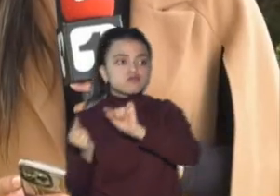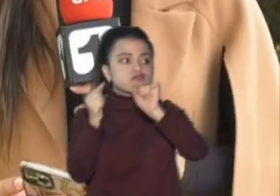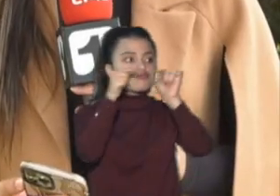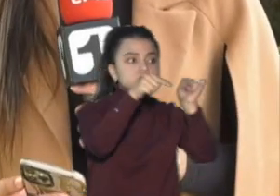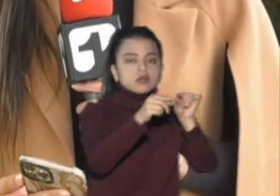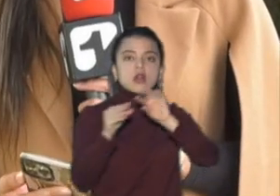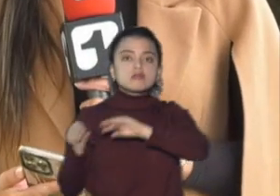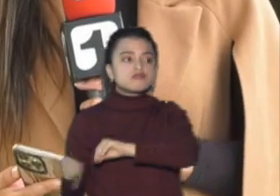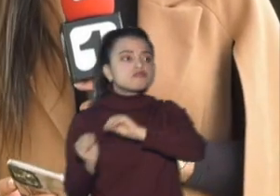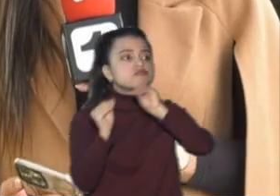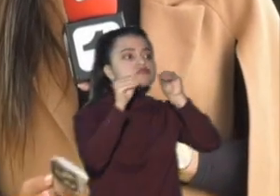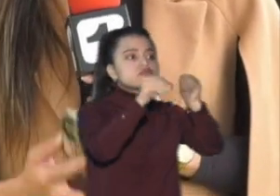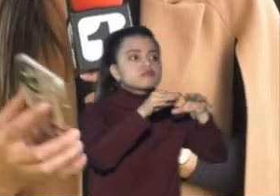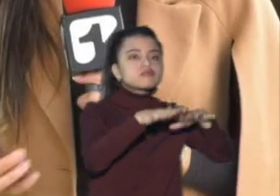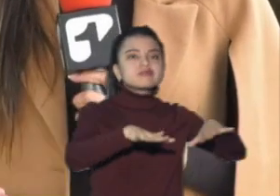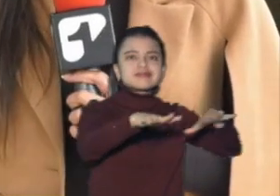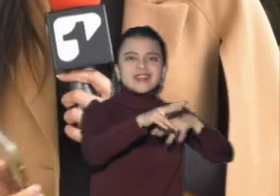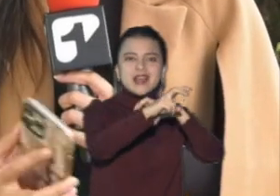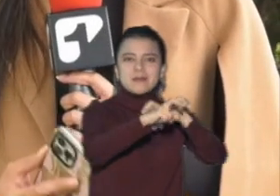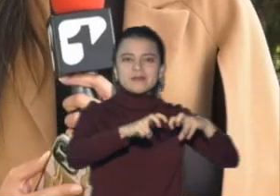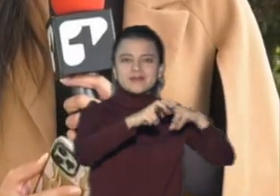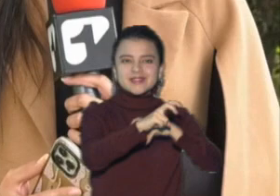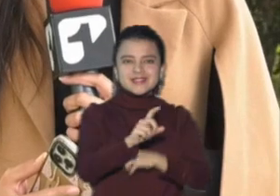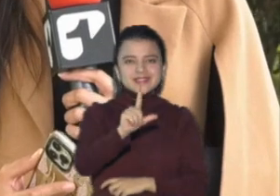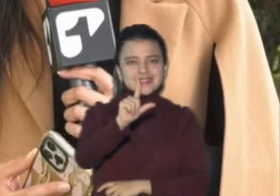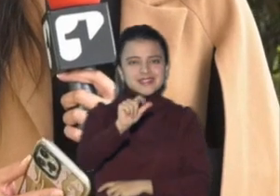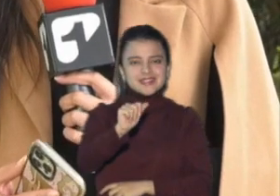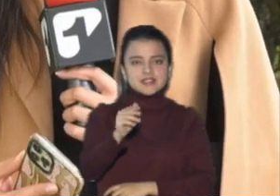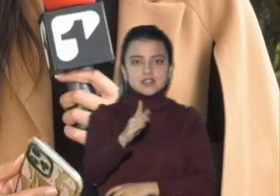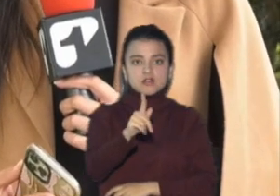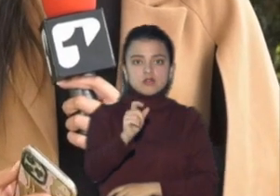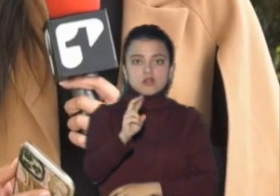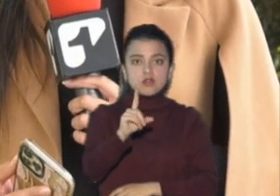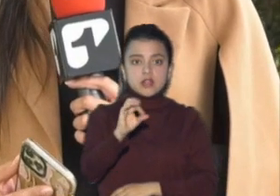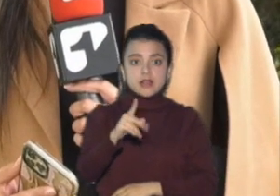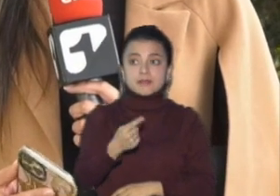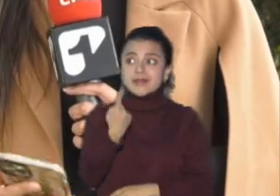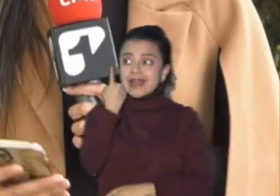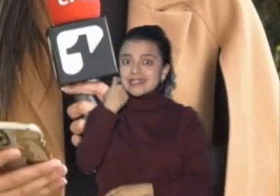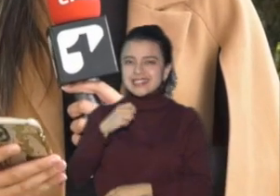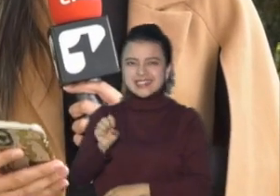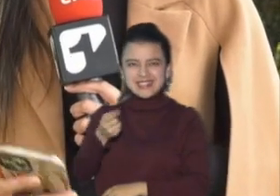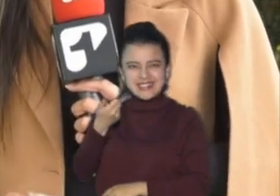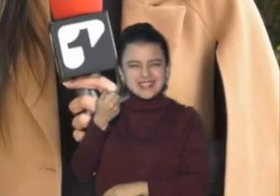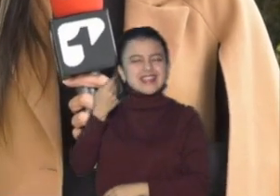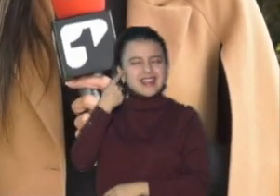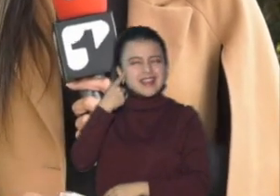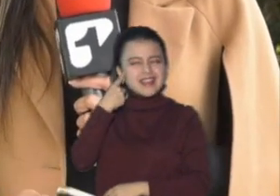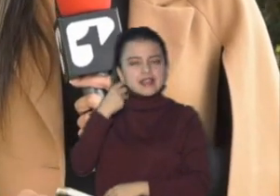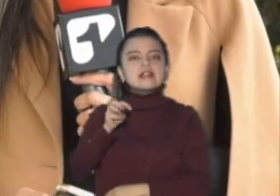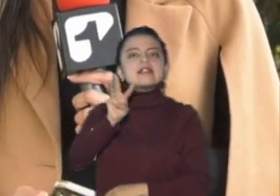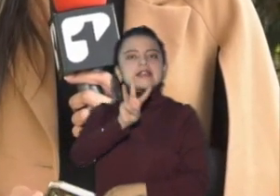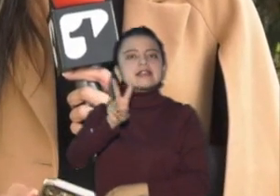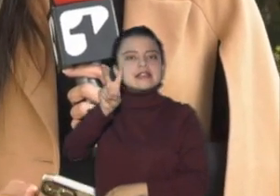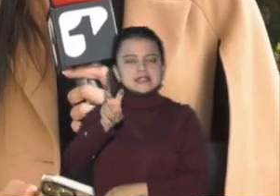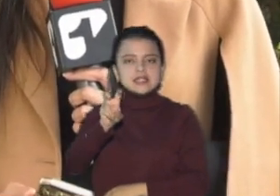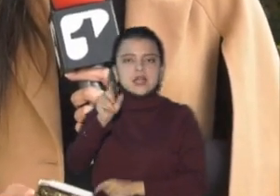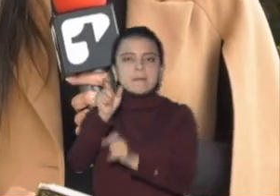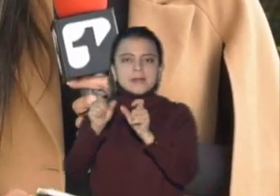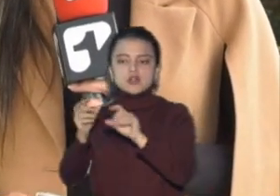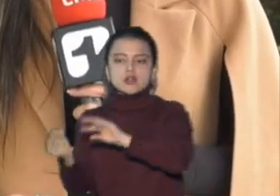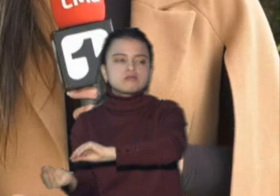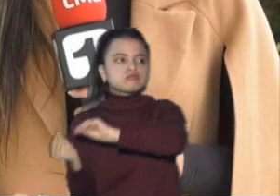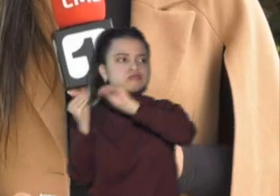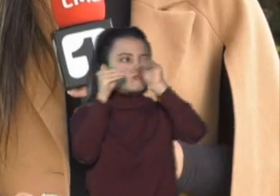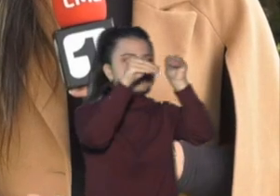que está ubicado en el Parque La Florida. Además, ayer fueron 37 los traslados que se presentaron. Entre tanto, la Secretaría de Salud también